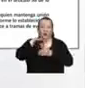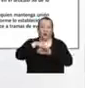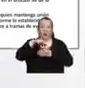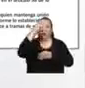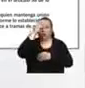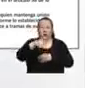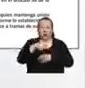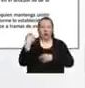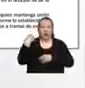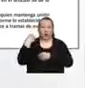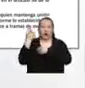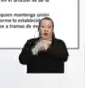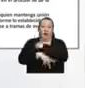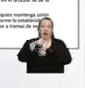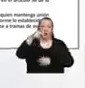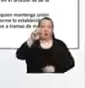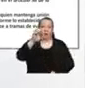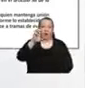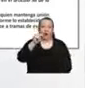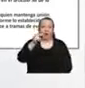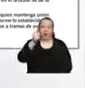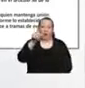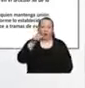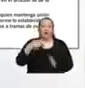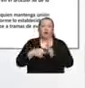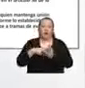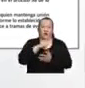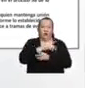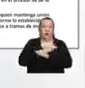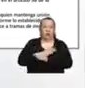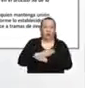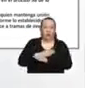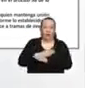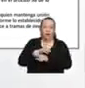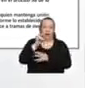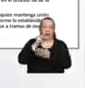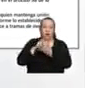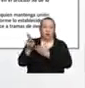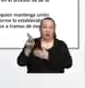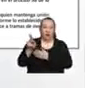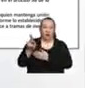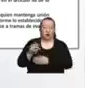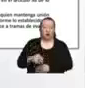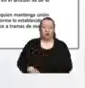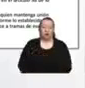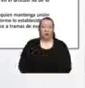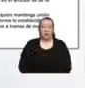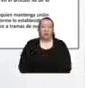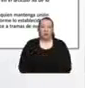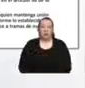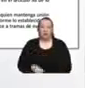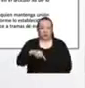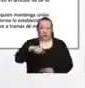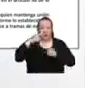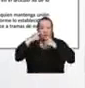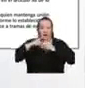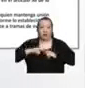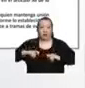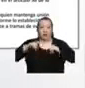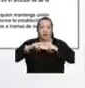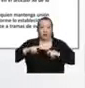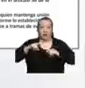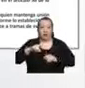penales normales evasión o clásico de evasión aquí habrá que investigar si la